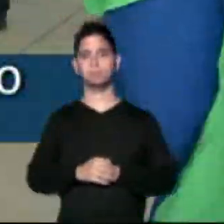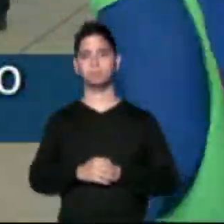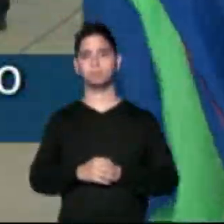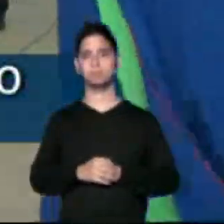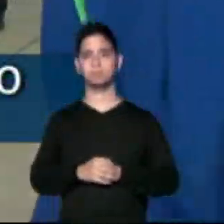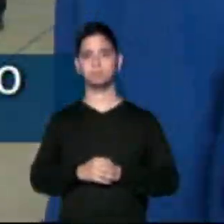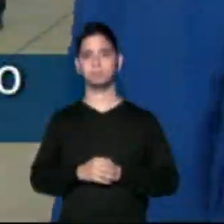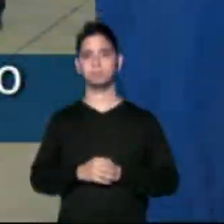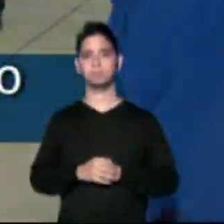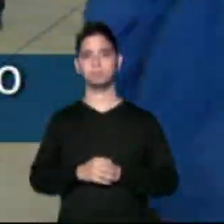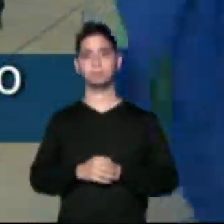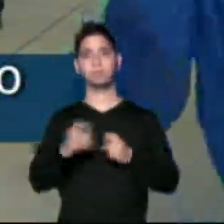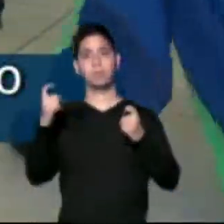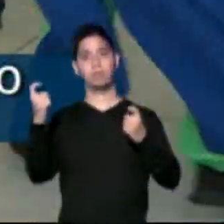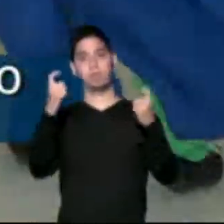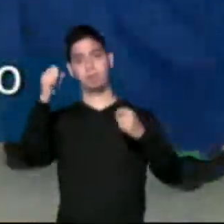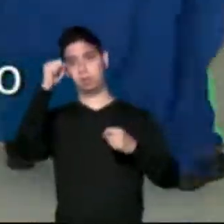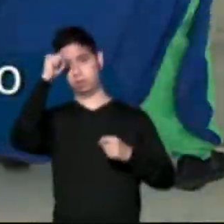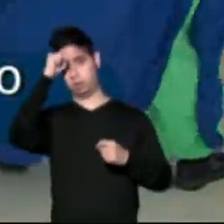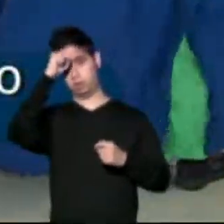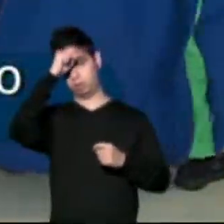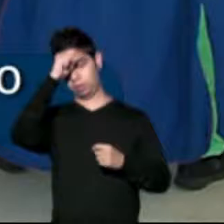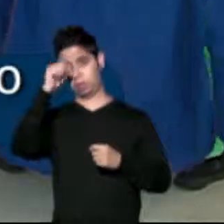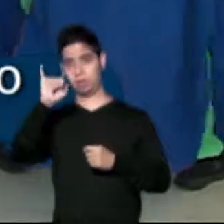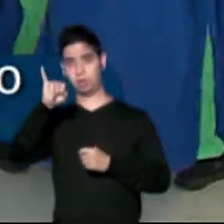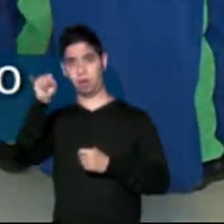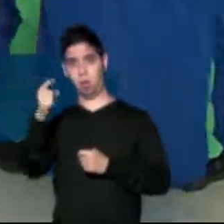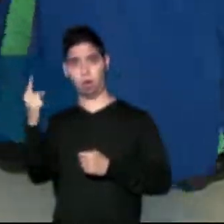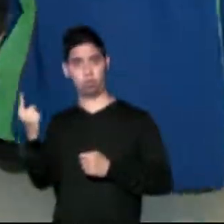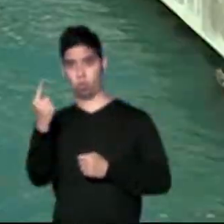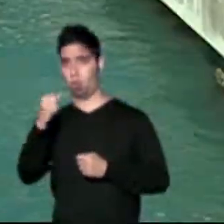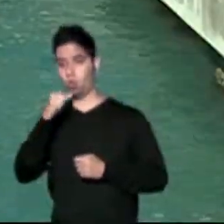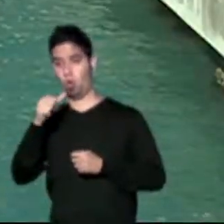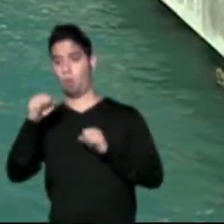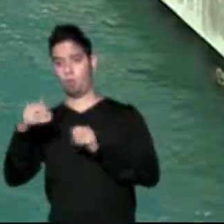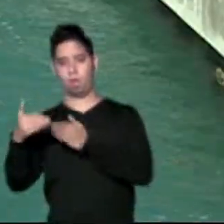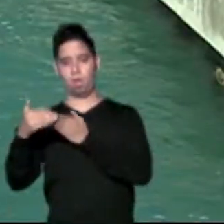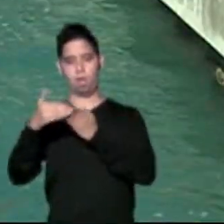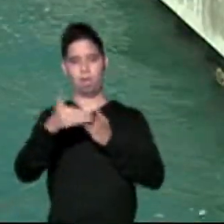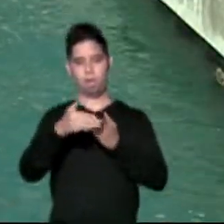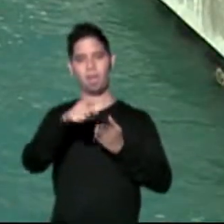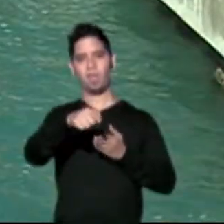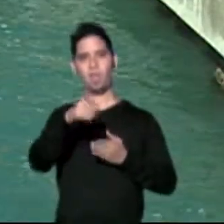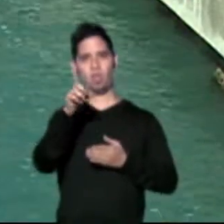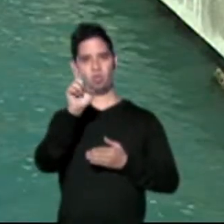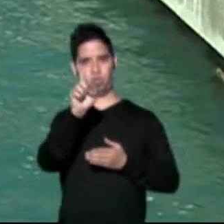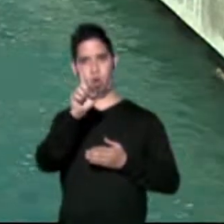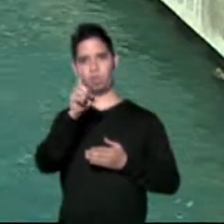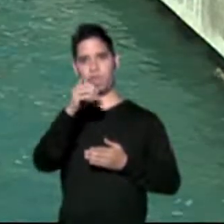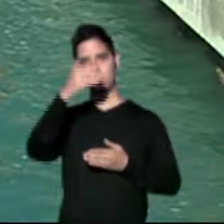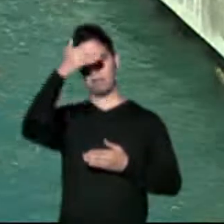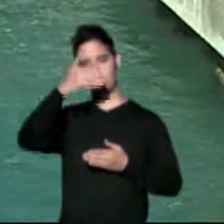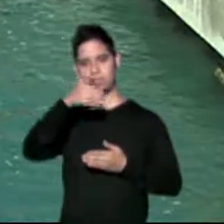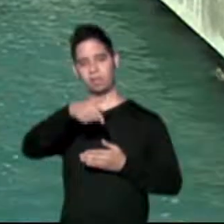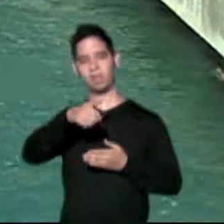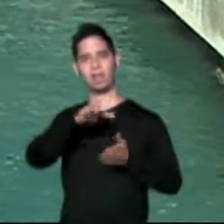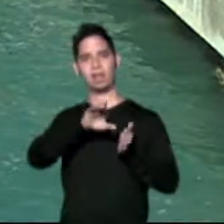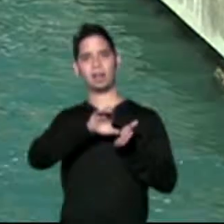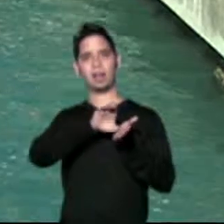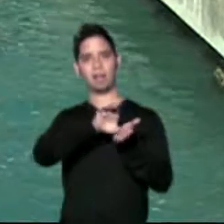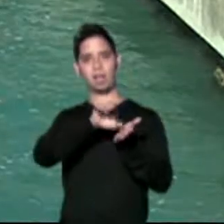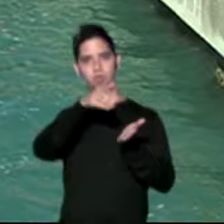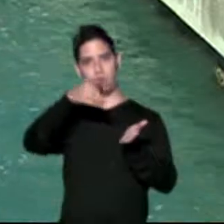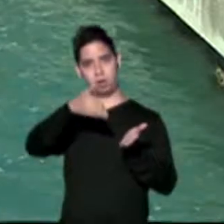Las fiestas de la San Sebastián han cruzado la bahía y tendrán una versión extendida en el frente portuario de Cataño, donde